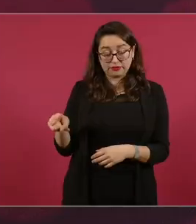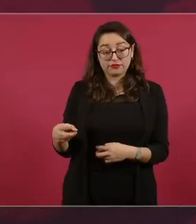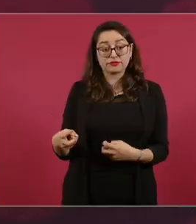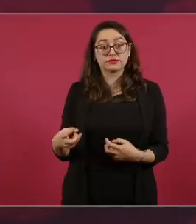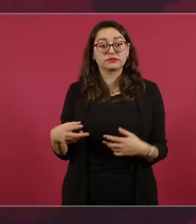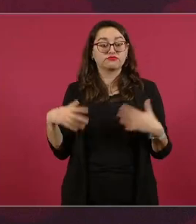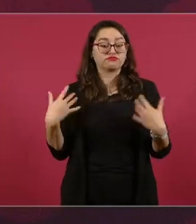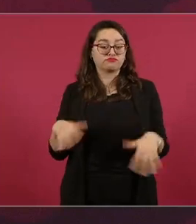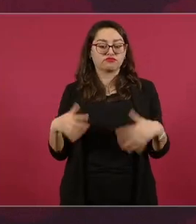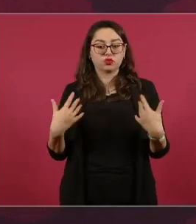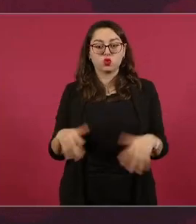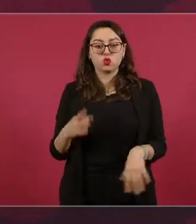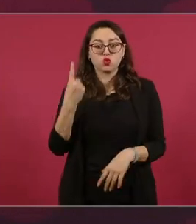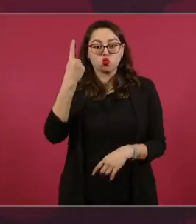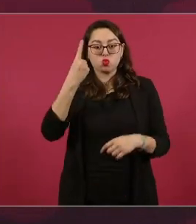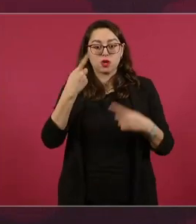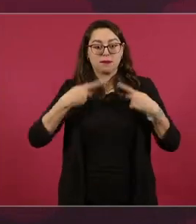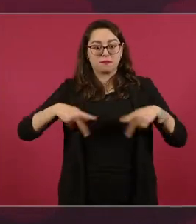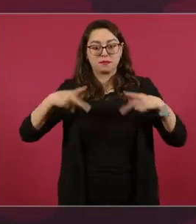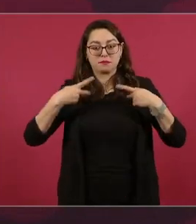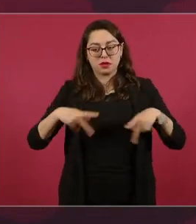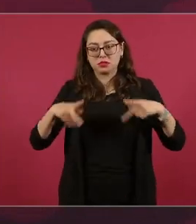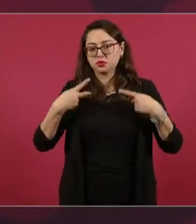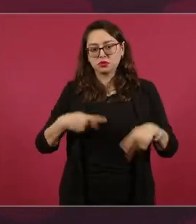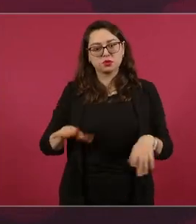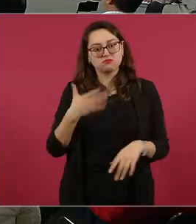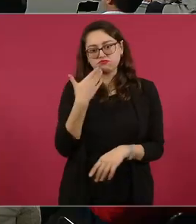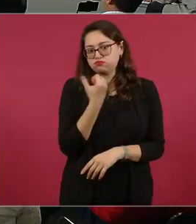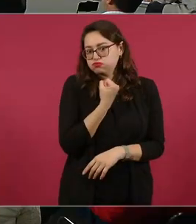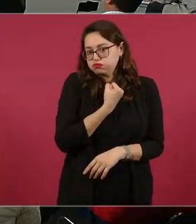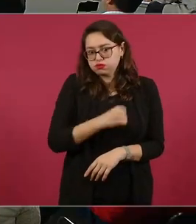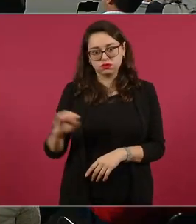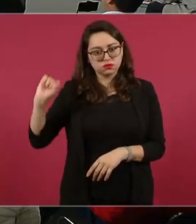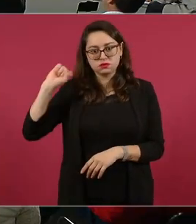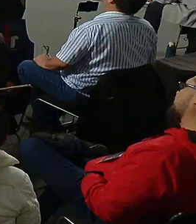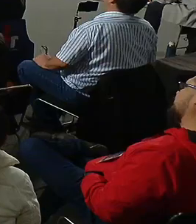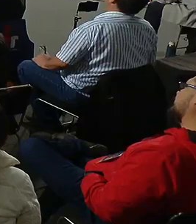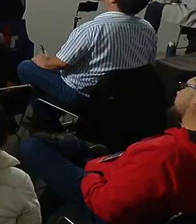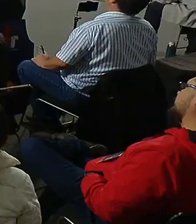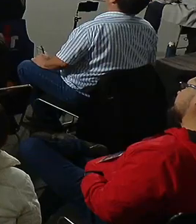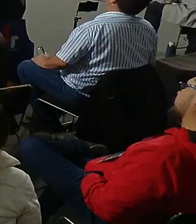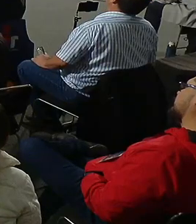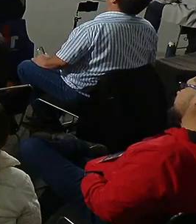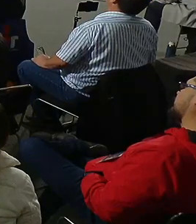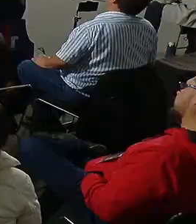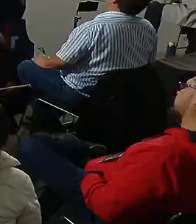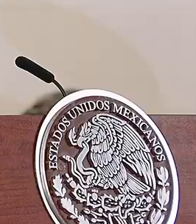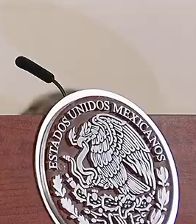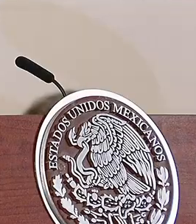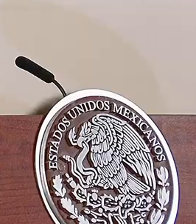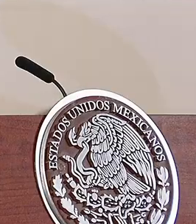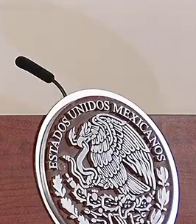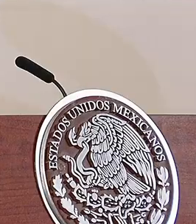un héroe anónimo extraordinario, revolucionario, que llamó